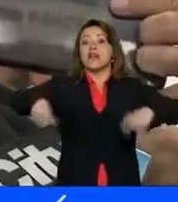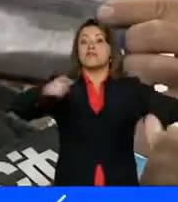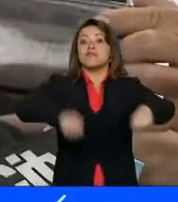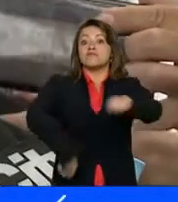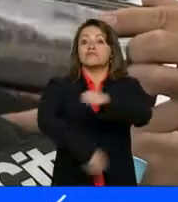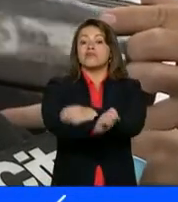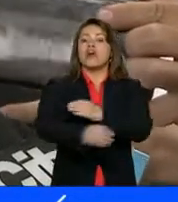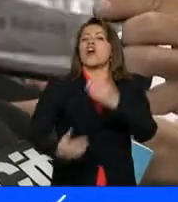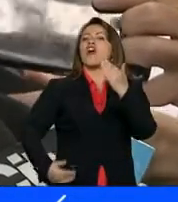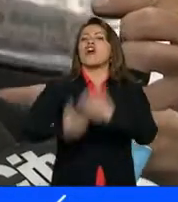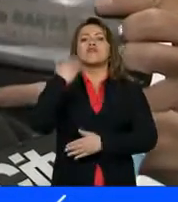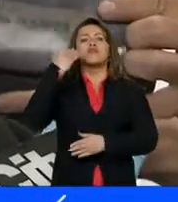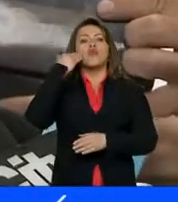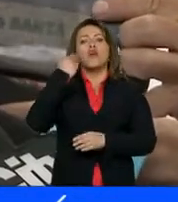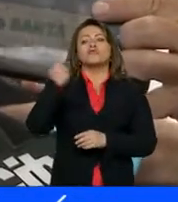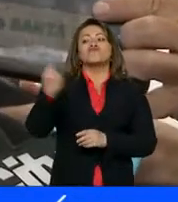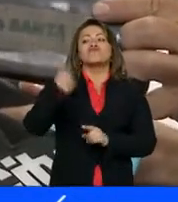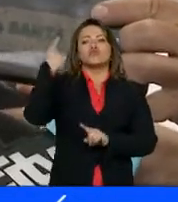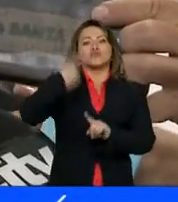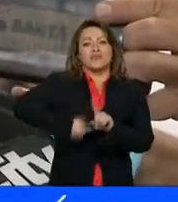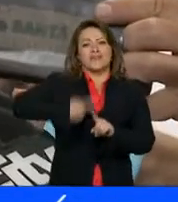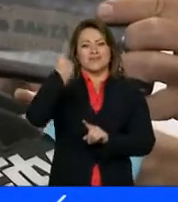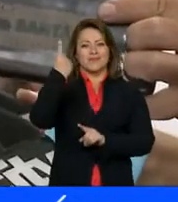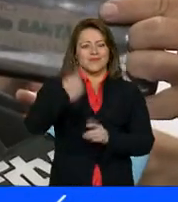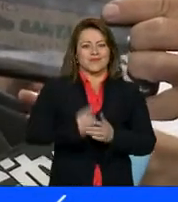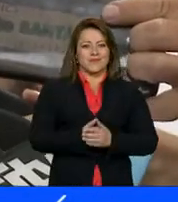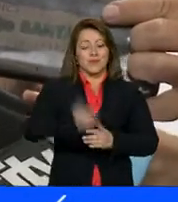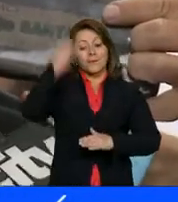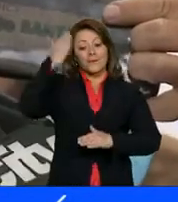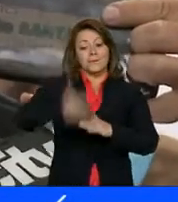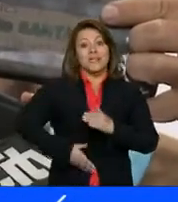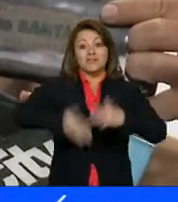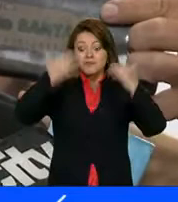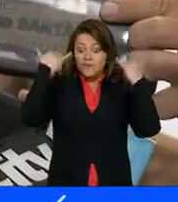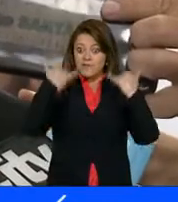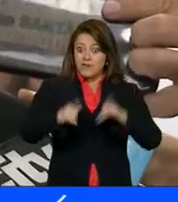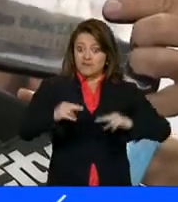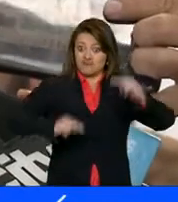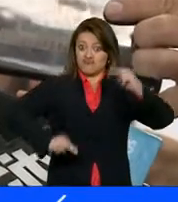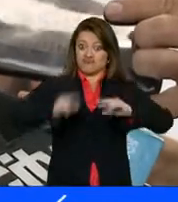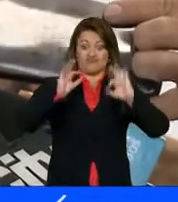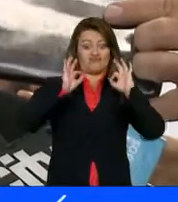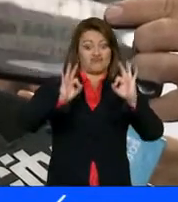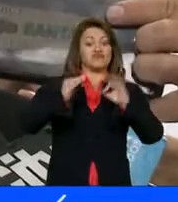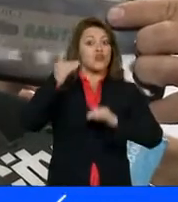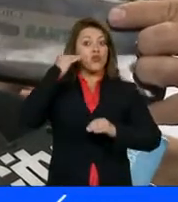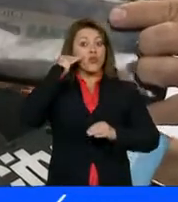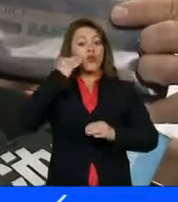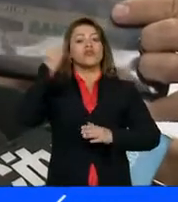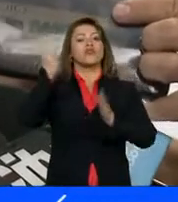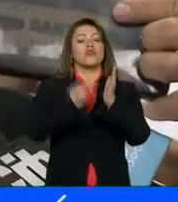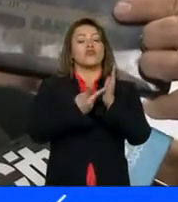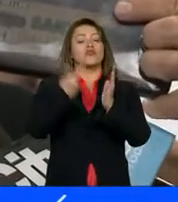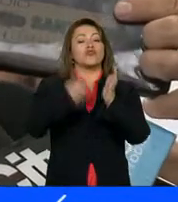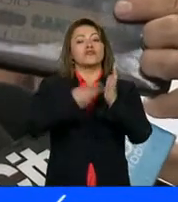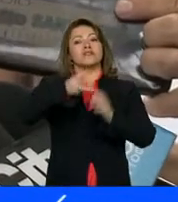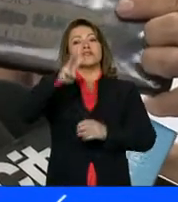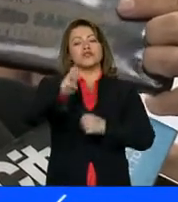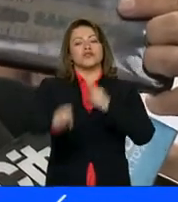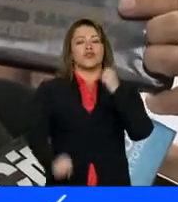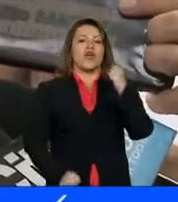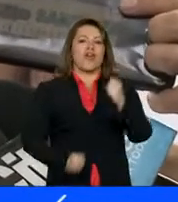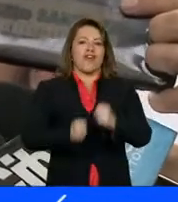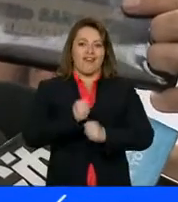un mes, vamos a terminarla a mediados del 2018. A mediados del 2018, los bogotanos van a poder disfrutar